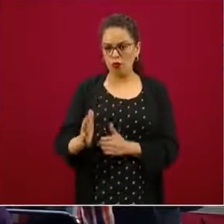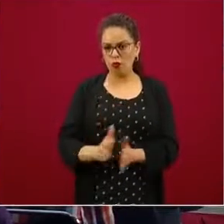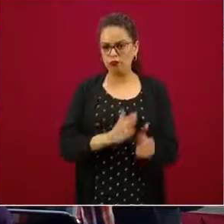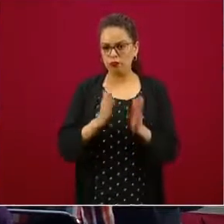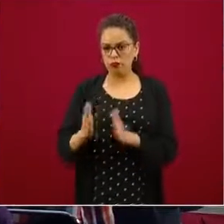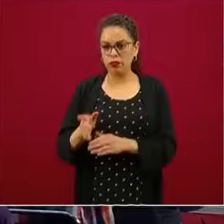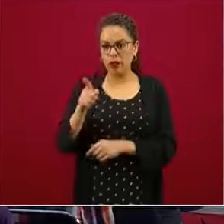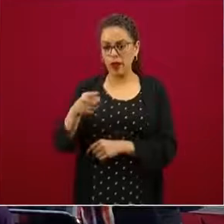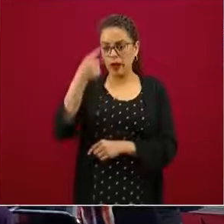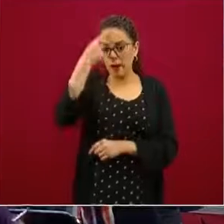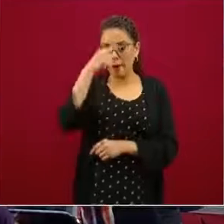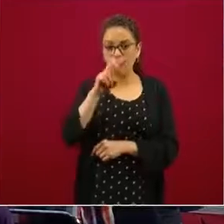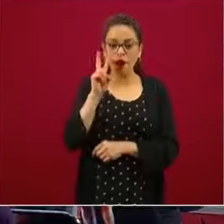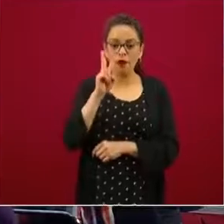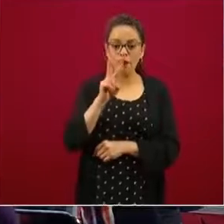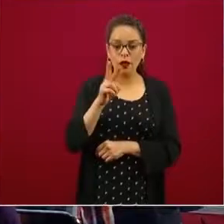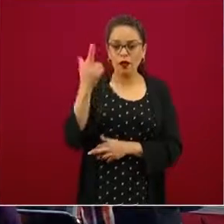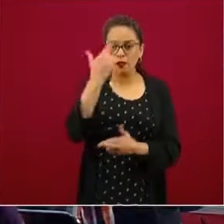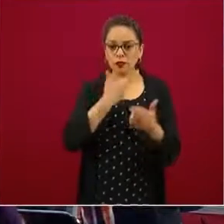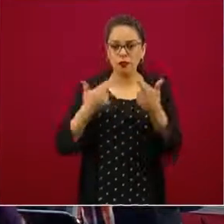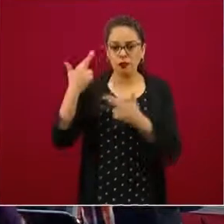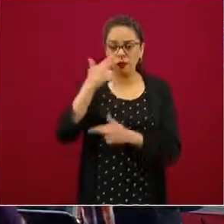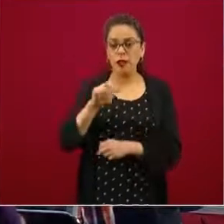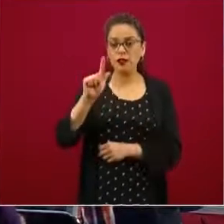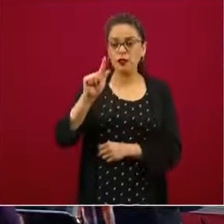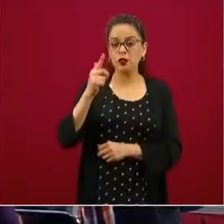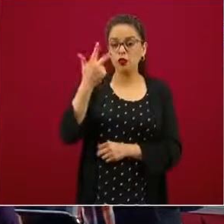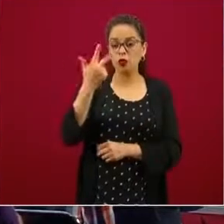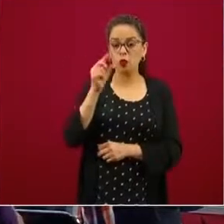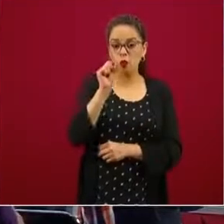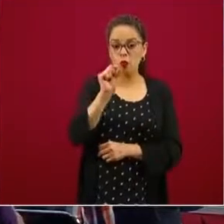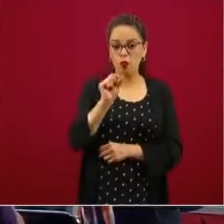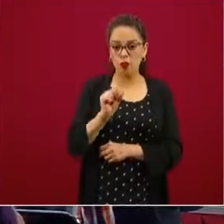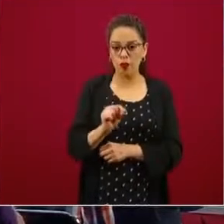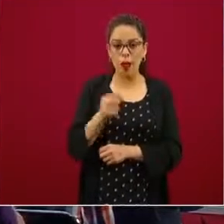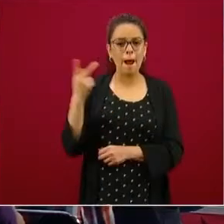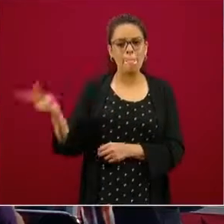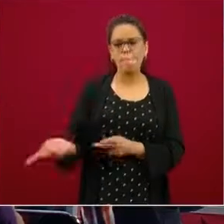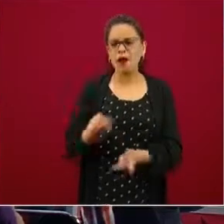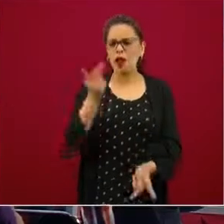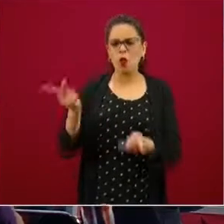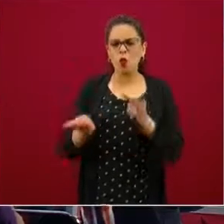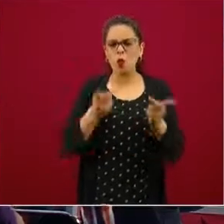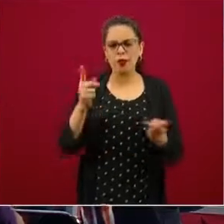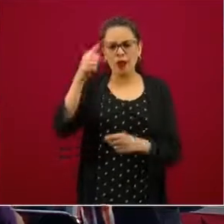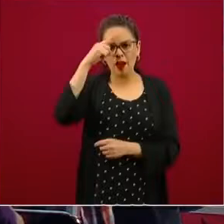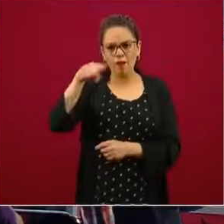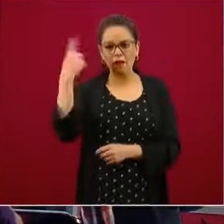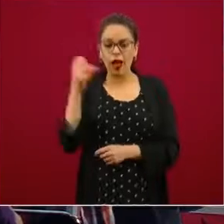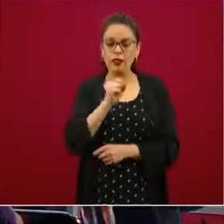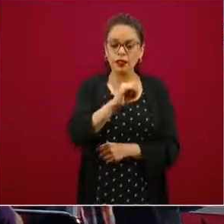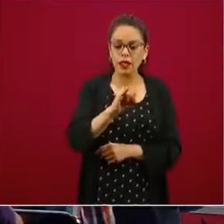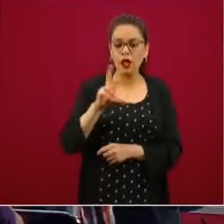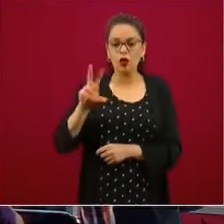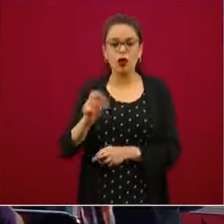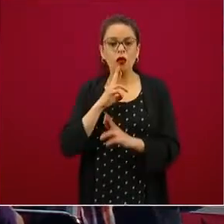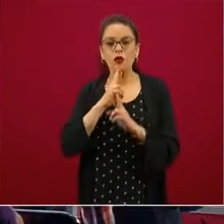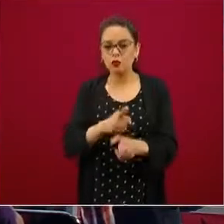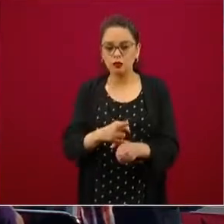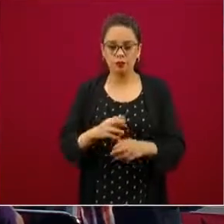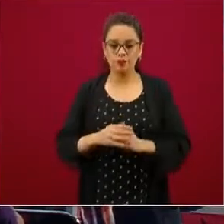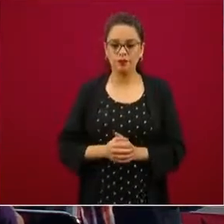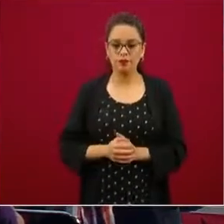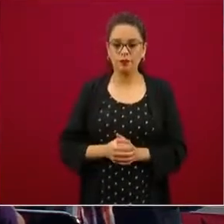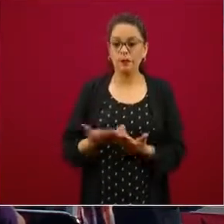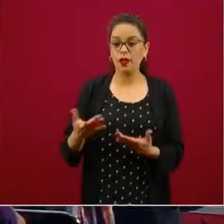más importante. Son 78 puntos de autovalidación. Preguntas binarias de sí o no. Si la industria, la empresa